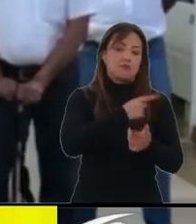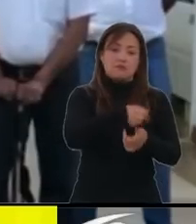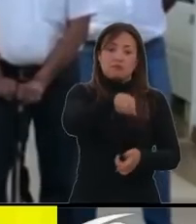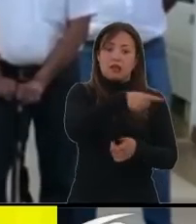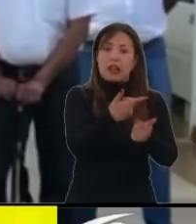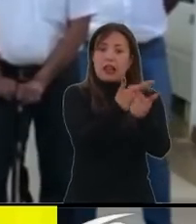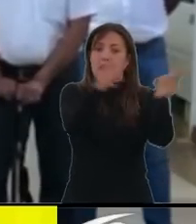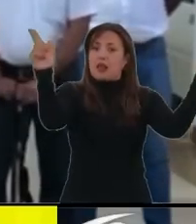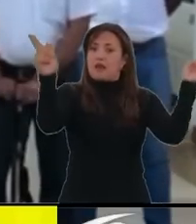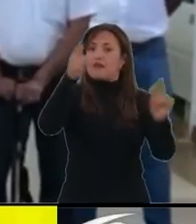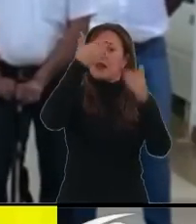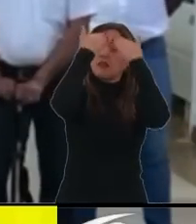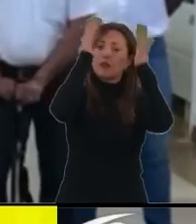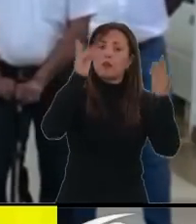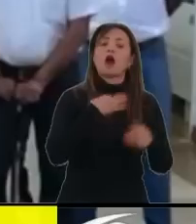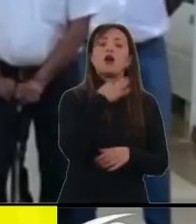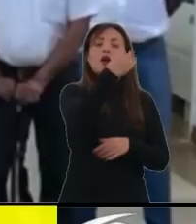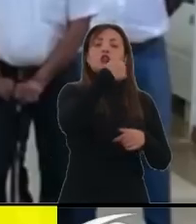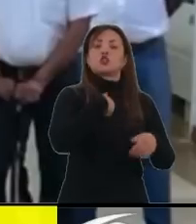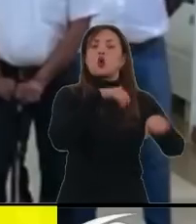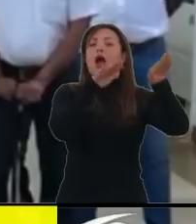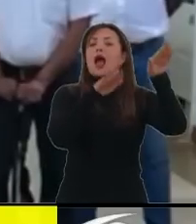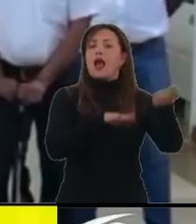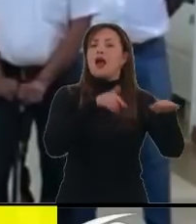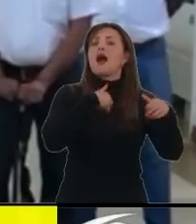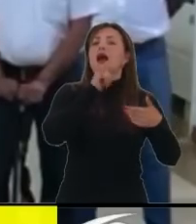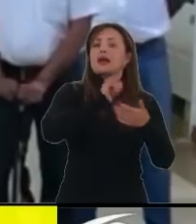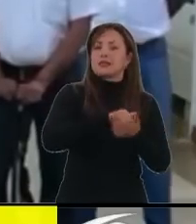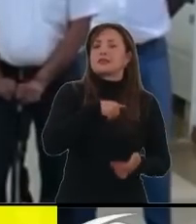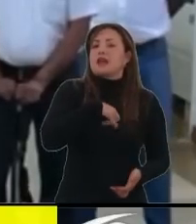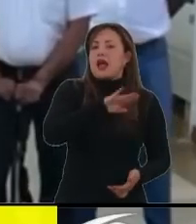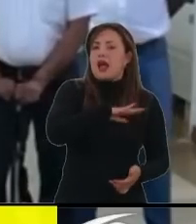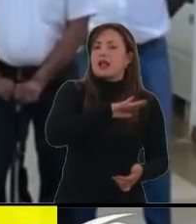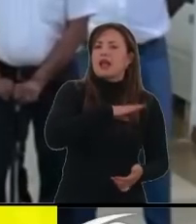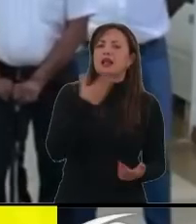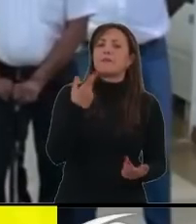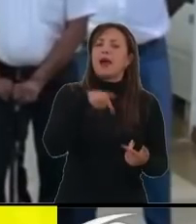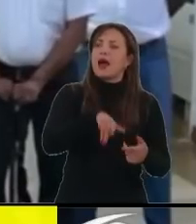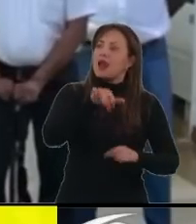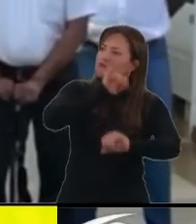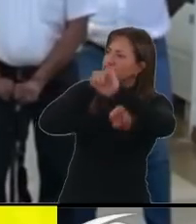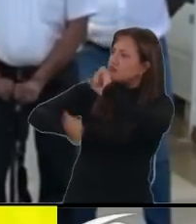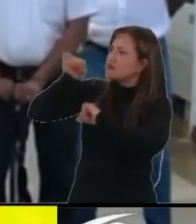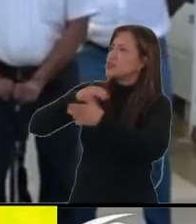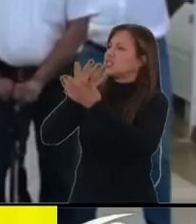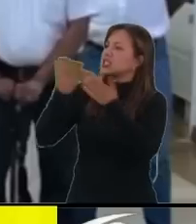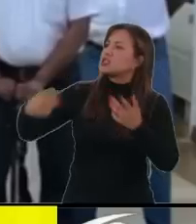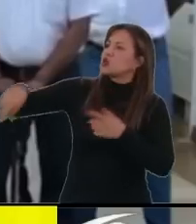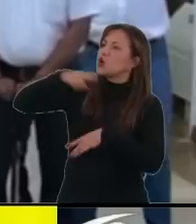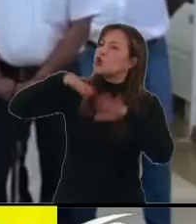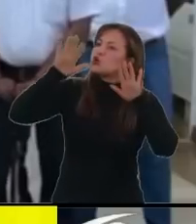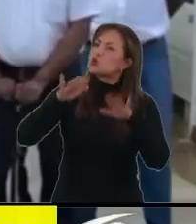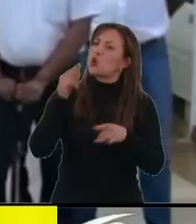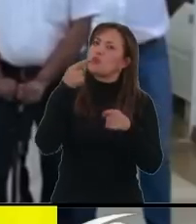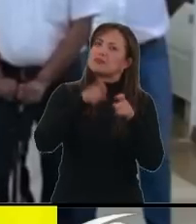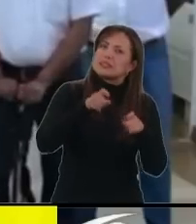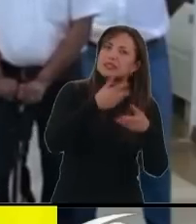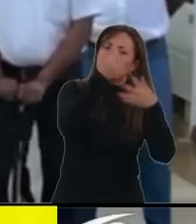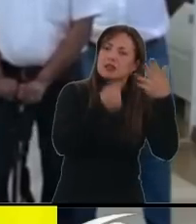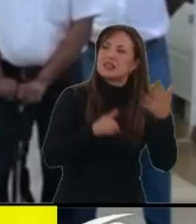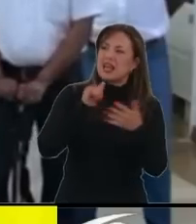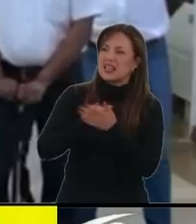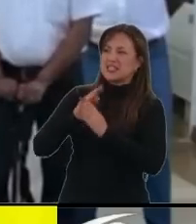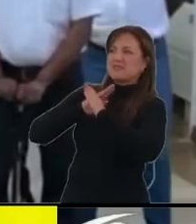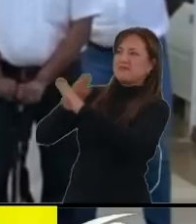democráticamente, como su alcalde, para representarlos y defenderlos de los intereses del pueblo ante estos